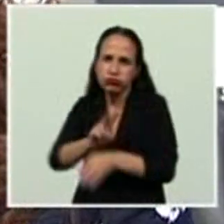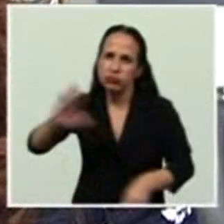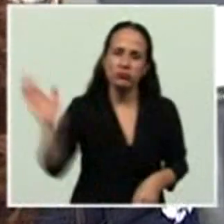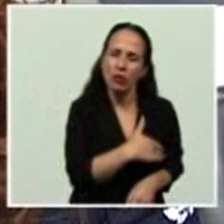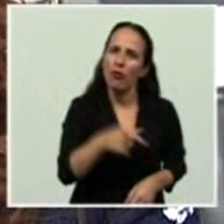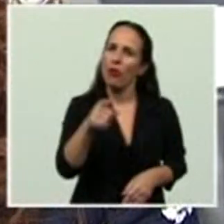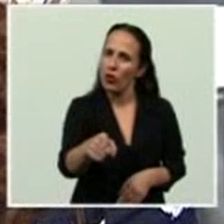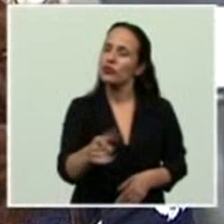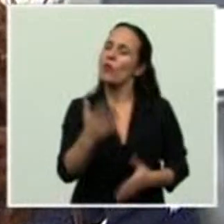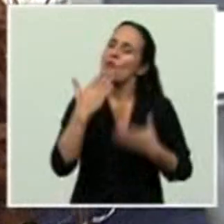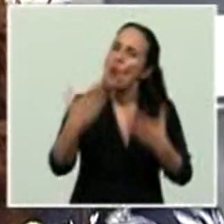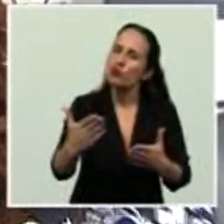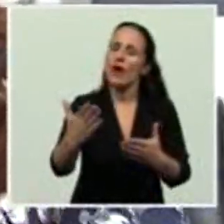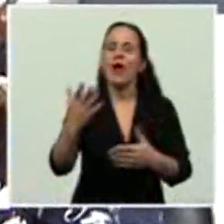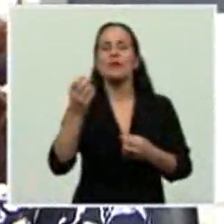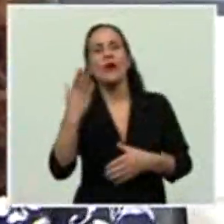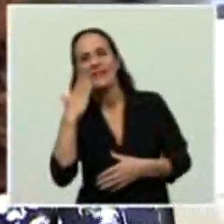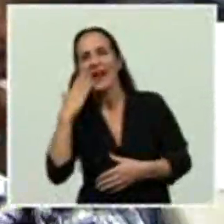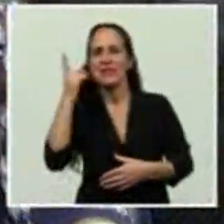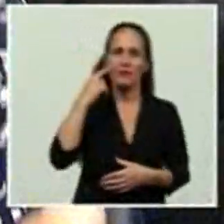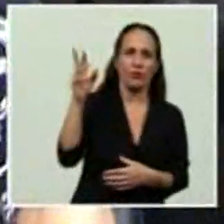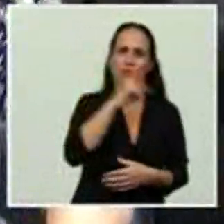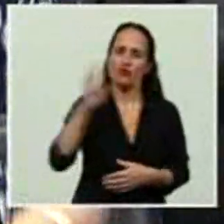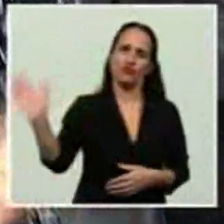gracias y muy buenas tardes a todos y a